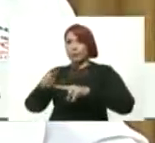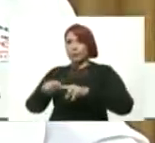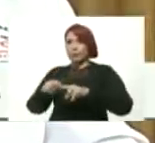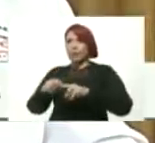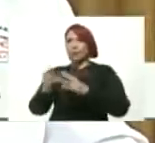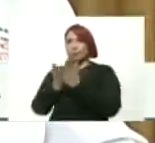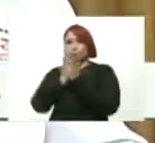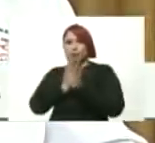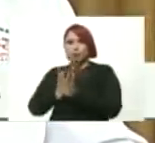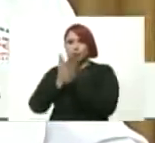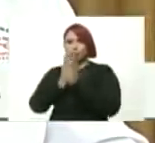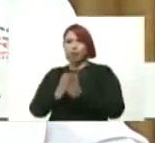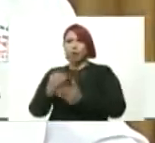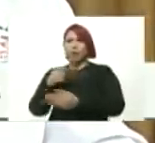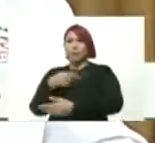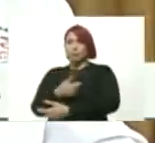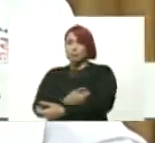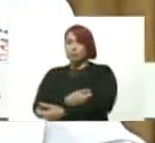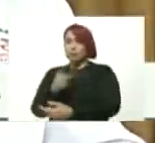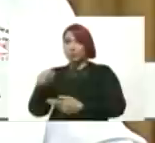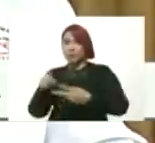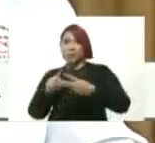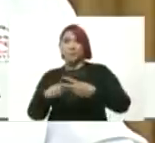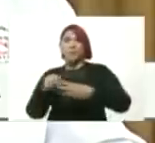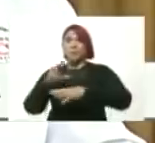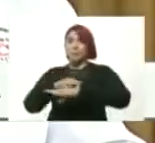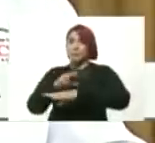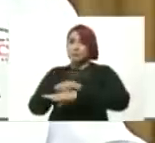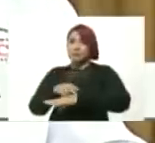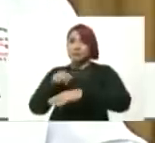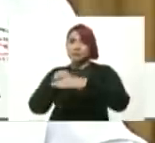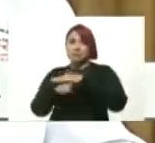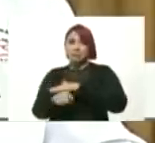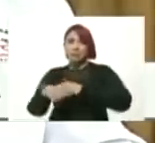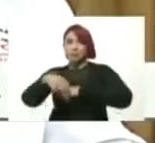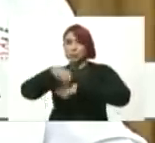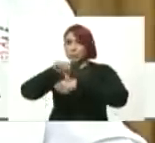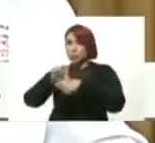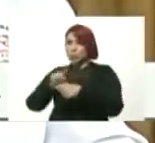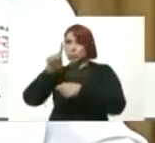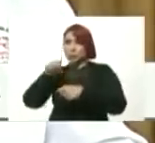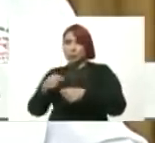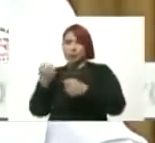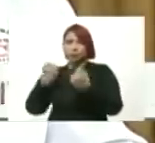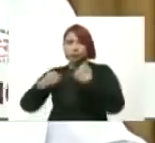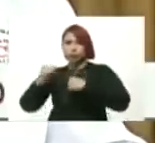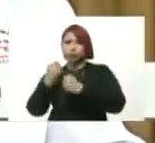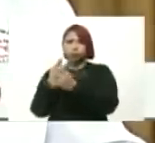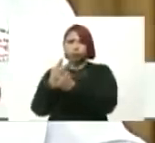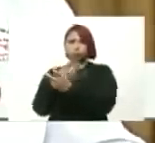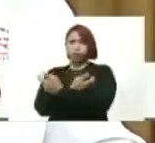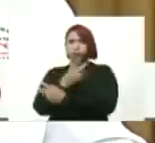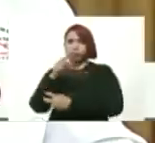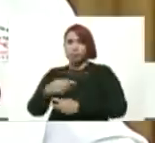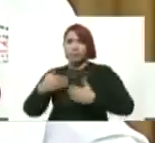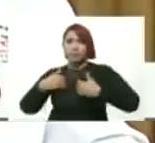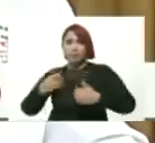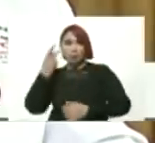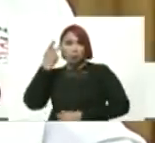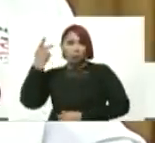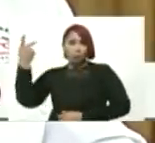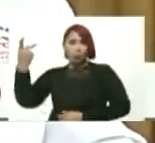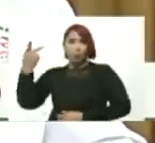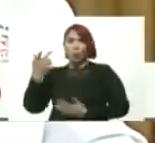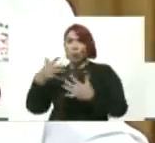anestesiología de medicina interna de cirugía general de cirugía ortopédica y traumatología de psiquiatría y salud mental comunitaria